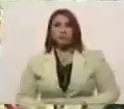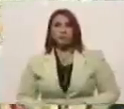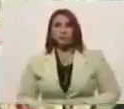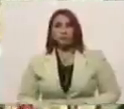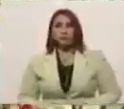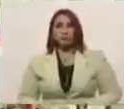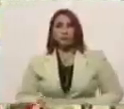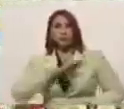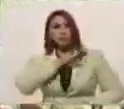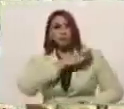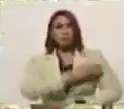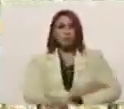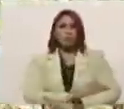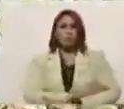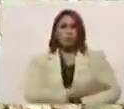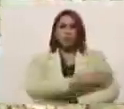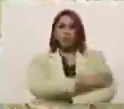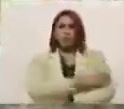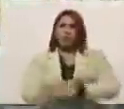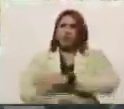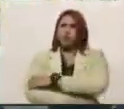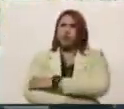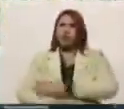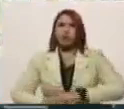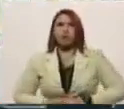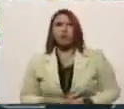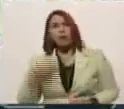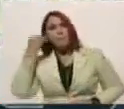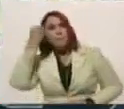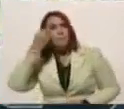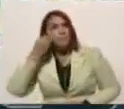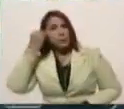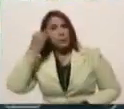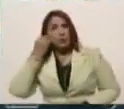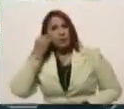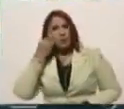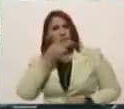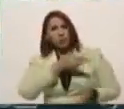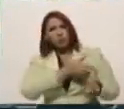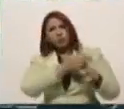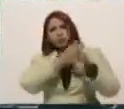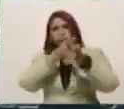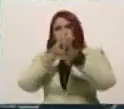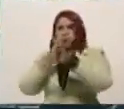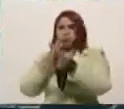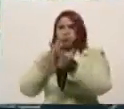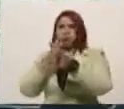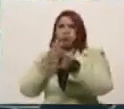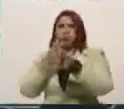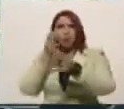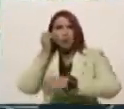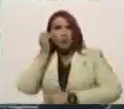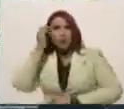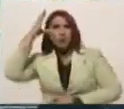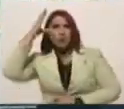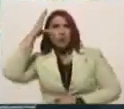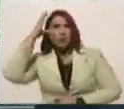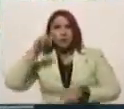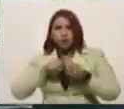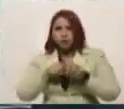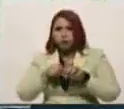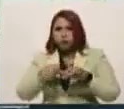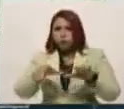Para fortalecer los músculos, el pensamiento, la puntería, la capacidad de